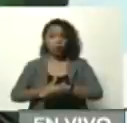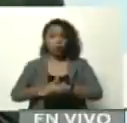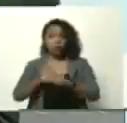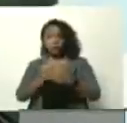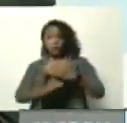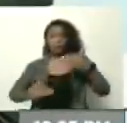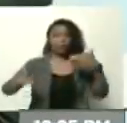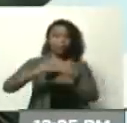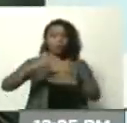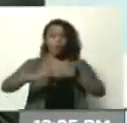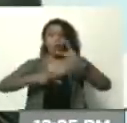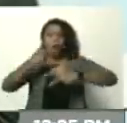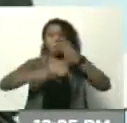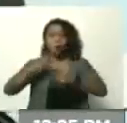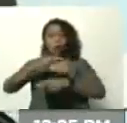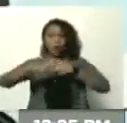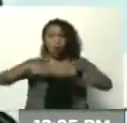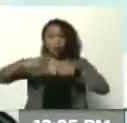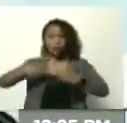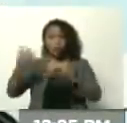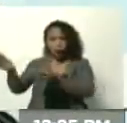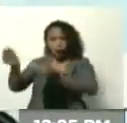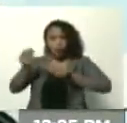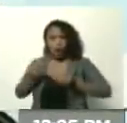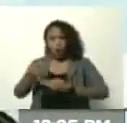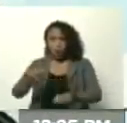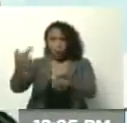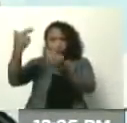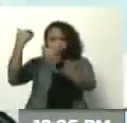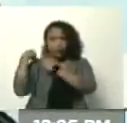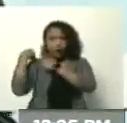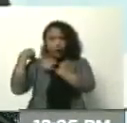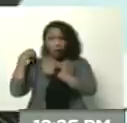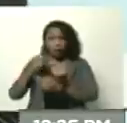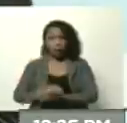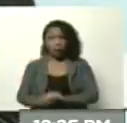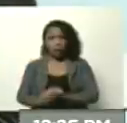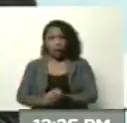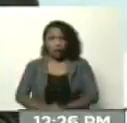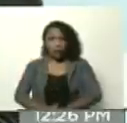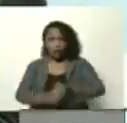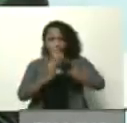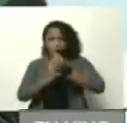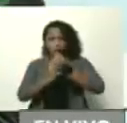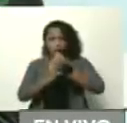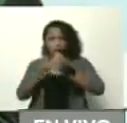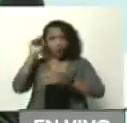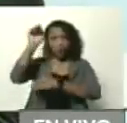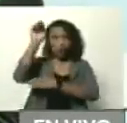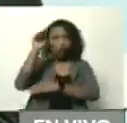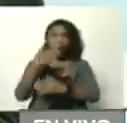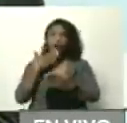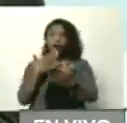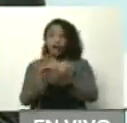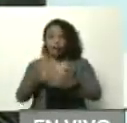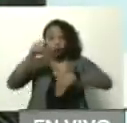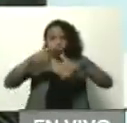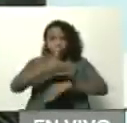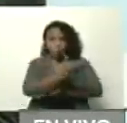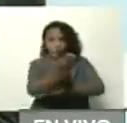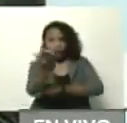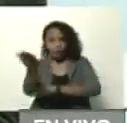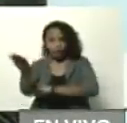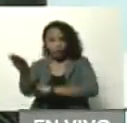alto mando político de la revolución me ha dado la responsabilidad de dirigir los destinos gracias al voto de todos ustedes